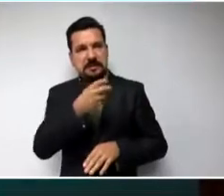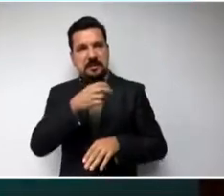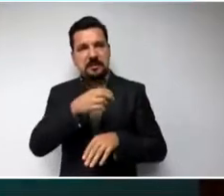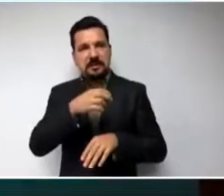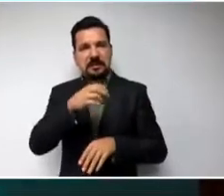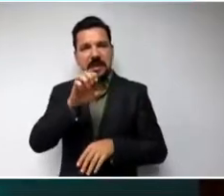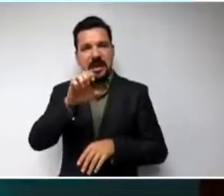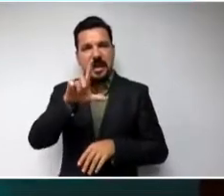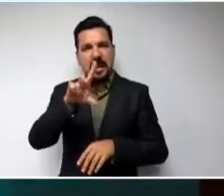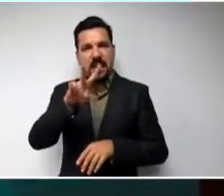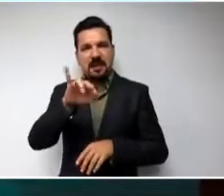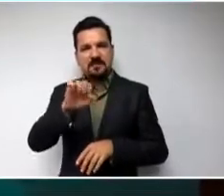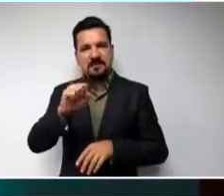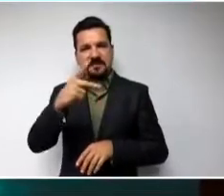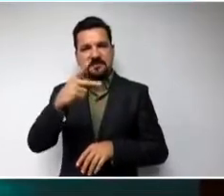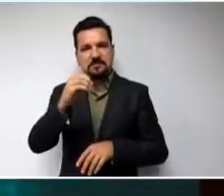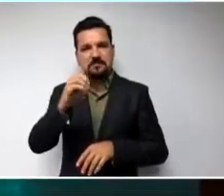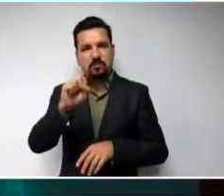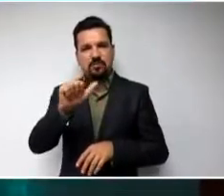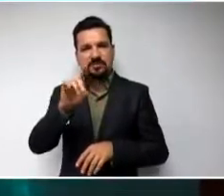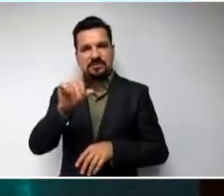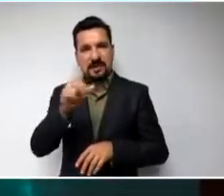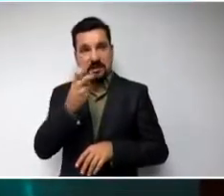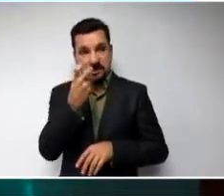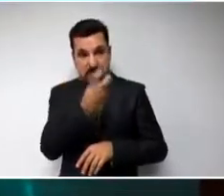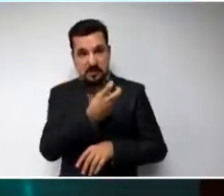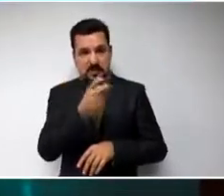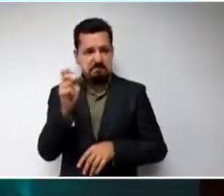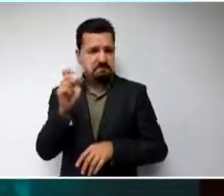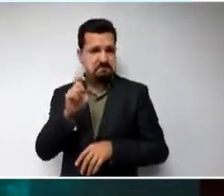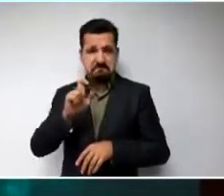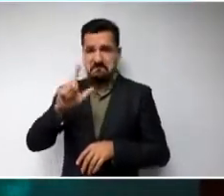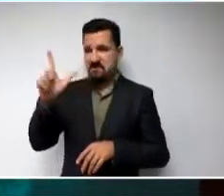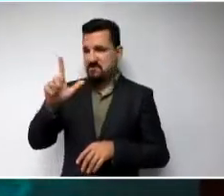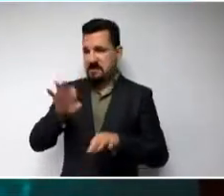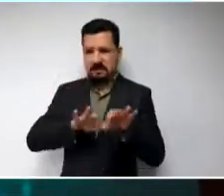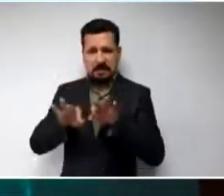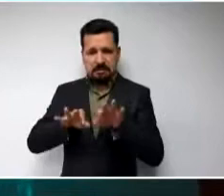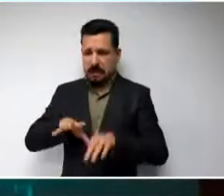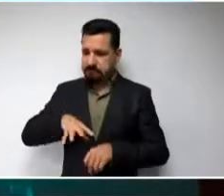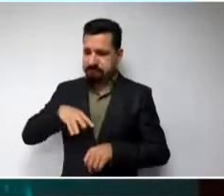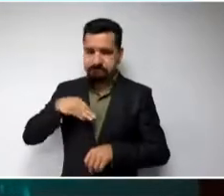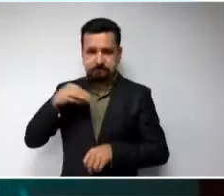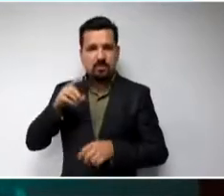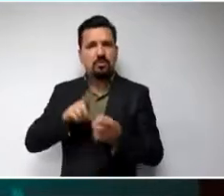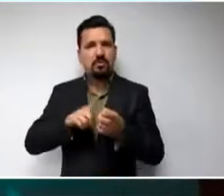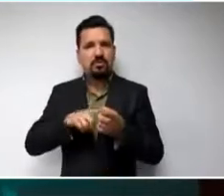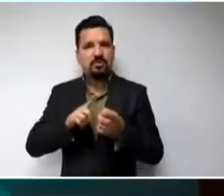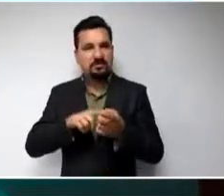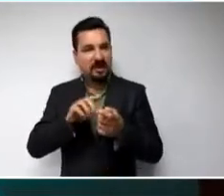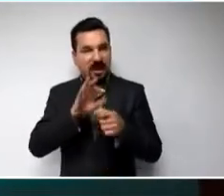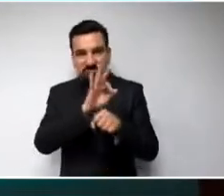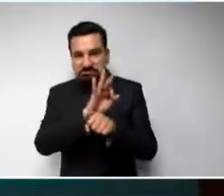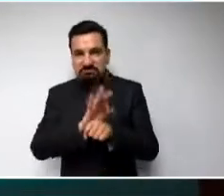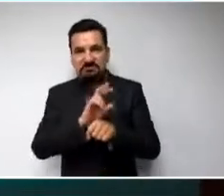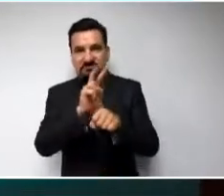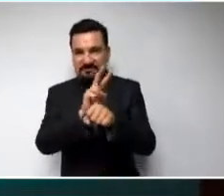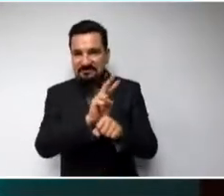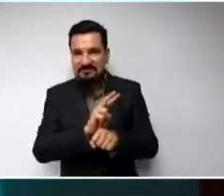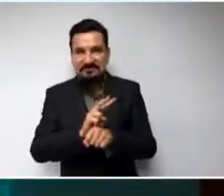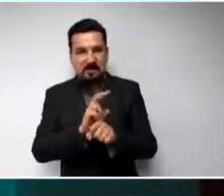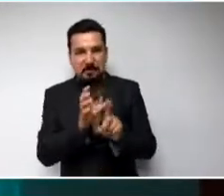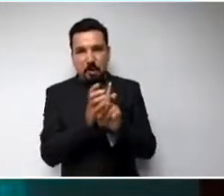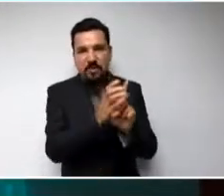posada encinas con quien con su profesionalismo y entrega trabaja en seguridad hospitalaria y